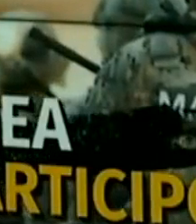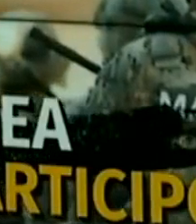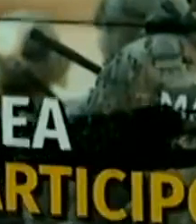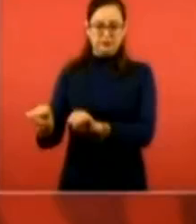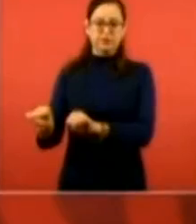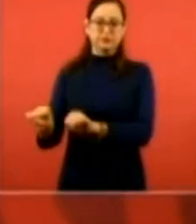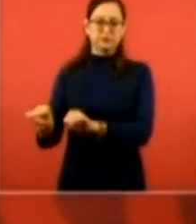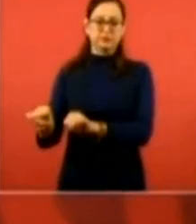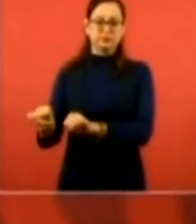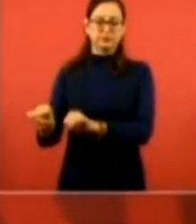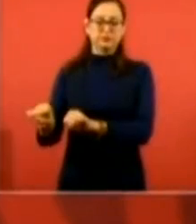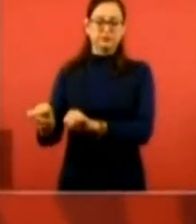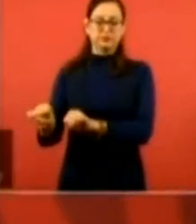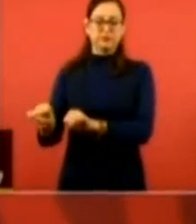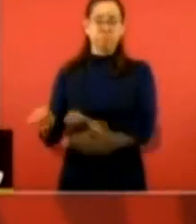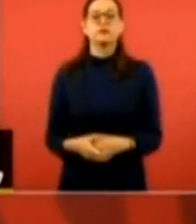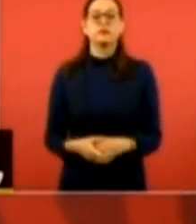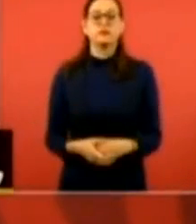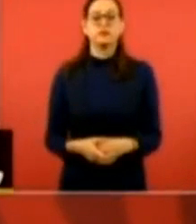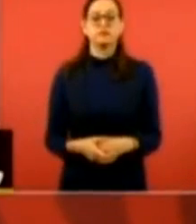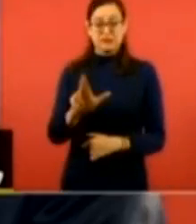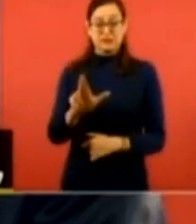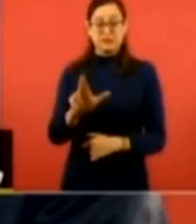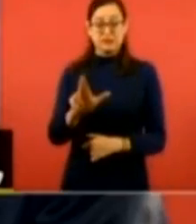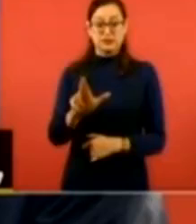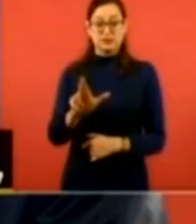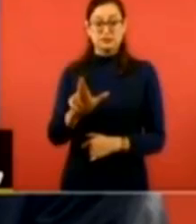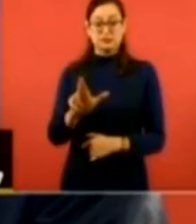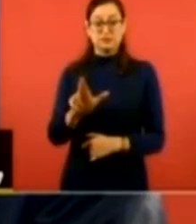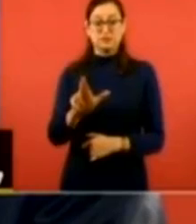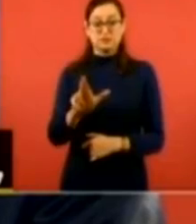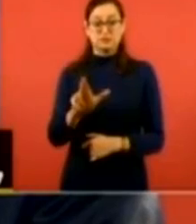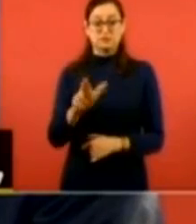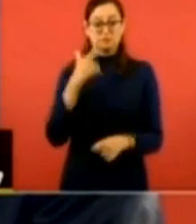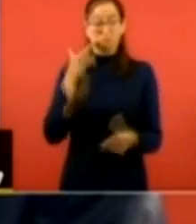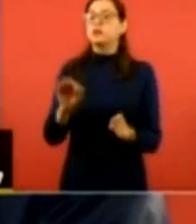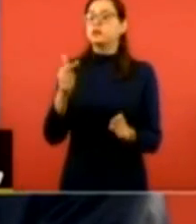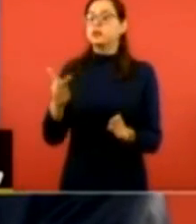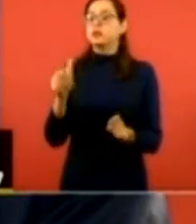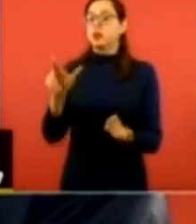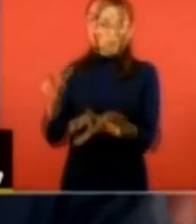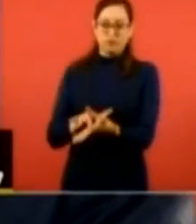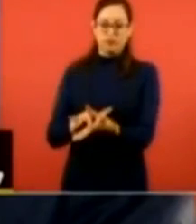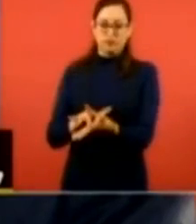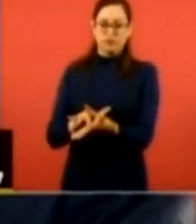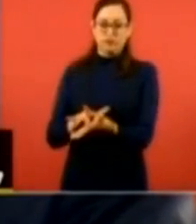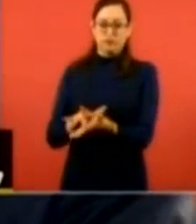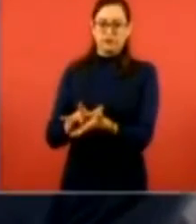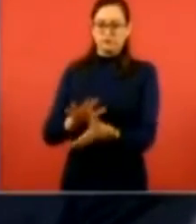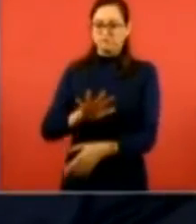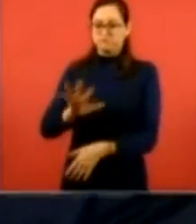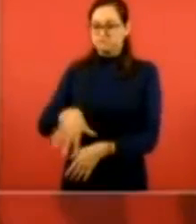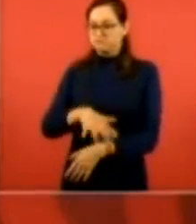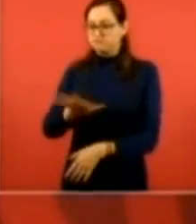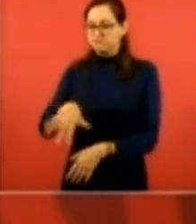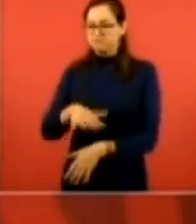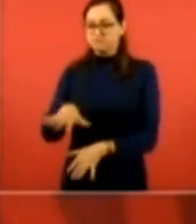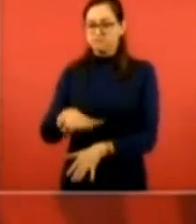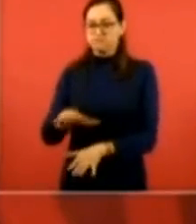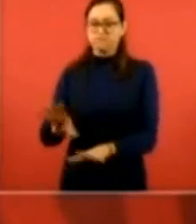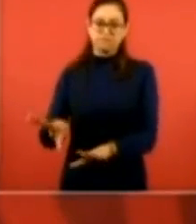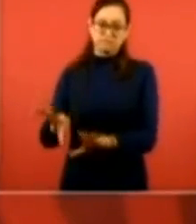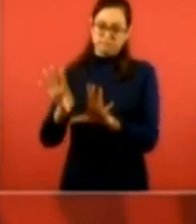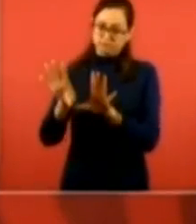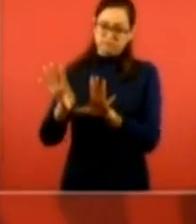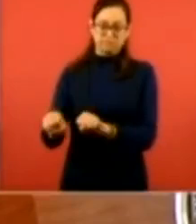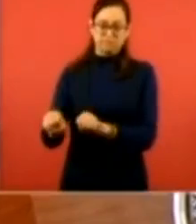ver. La Marina actuó en apoyo de la Fiscalía para hacer valer, para ejecutar